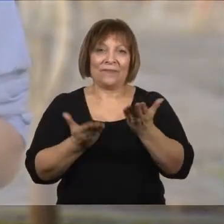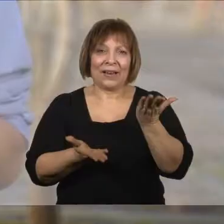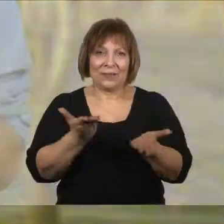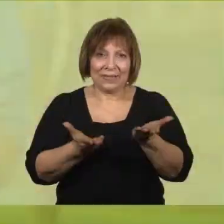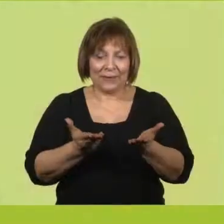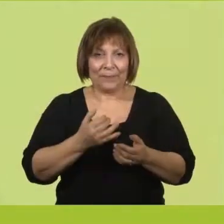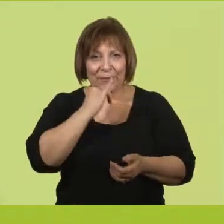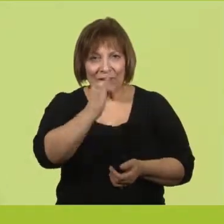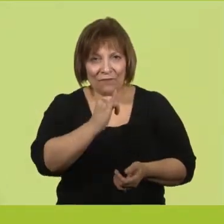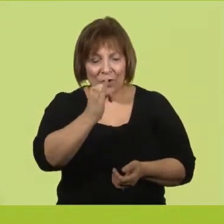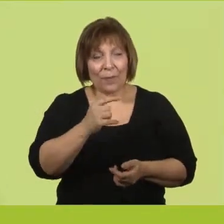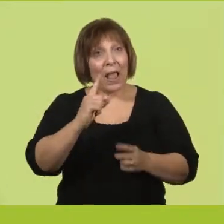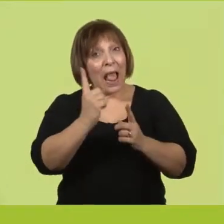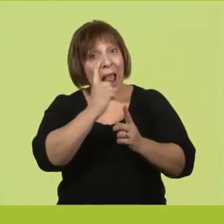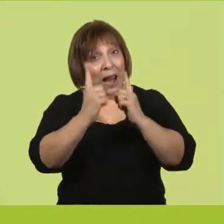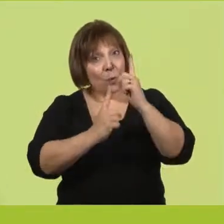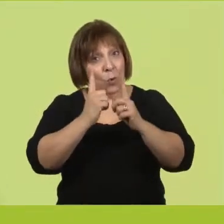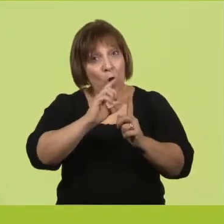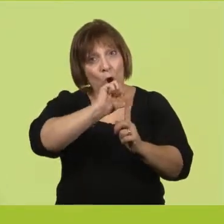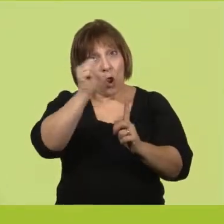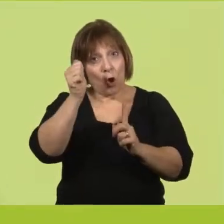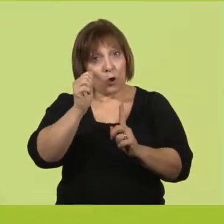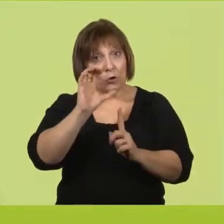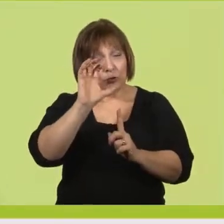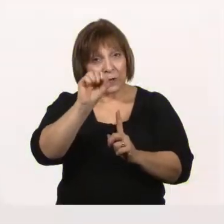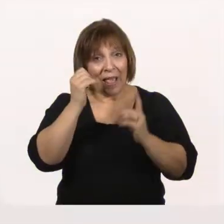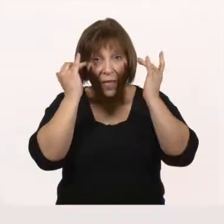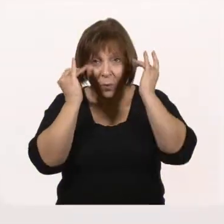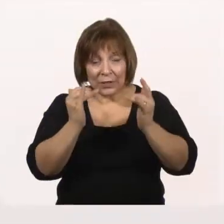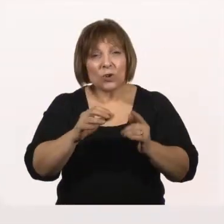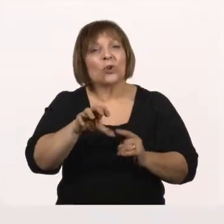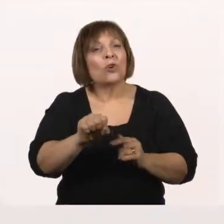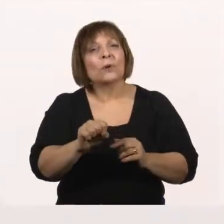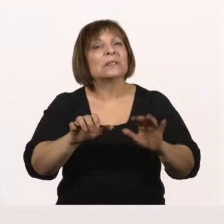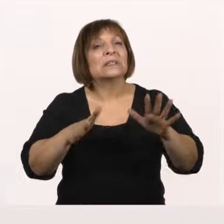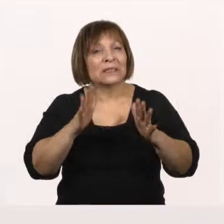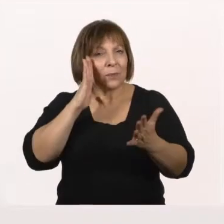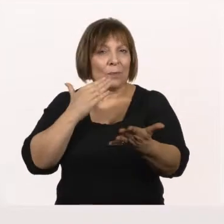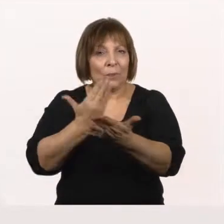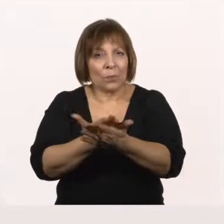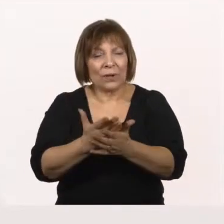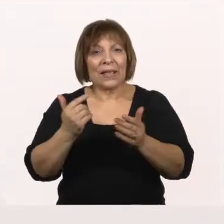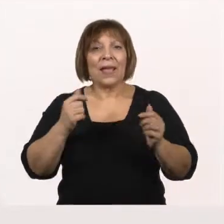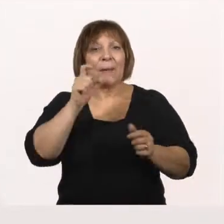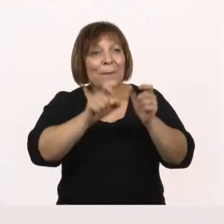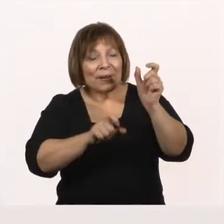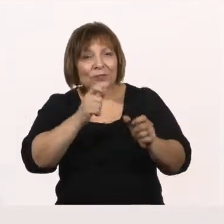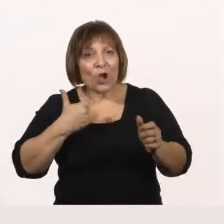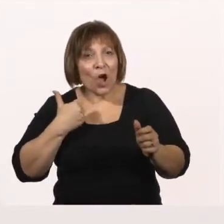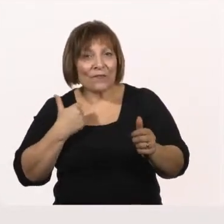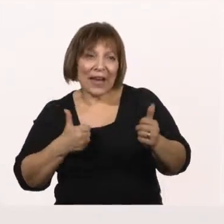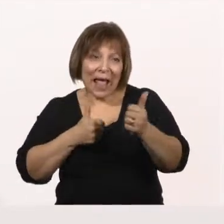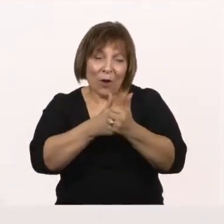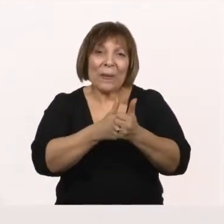cuentas. Algunos logros alcanzados en educación. Compromiso Educativo es una propuesta que acompaña a las